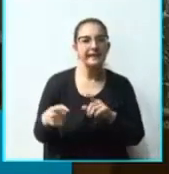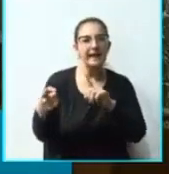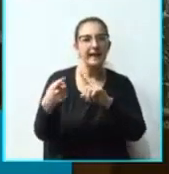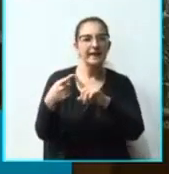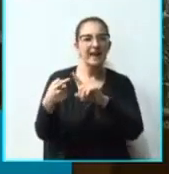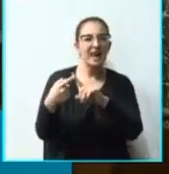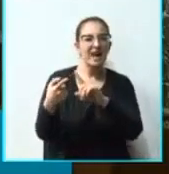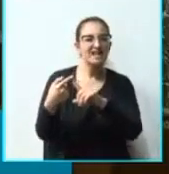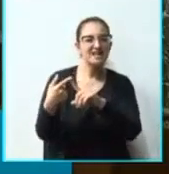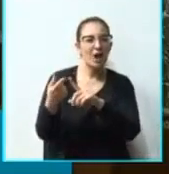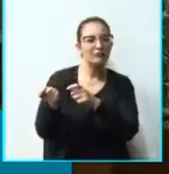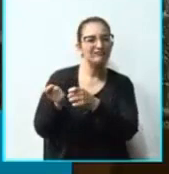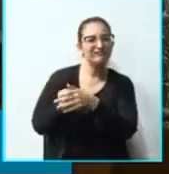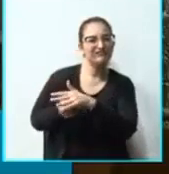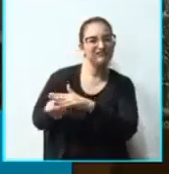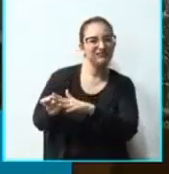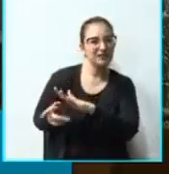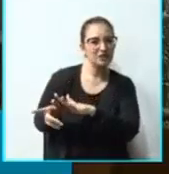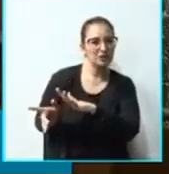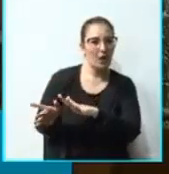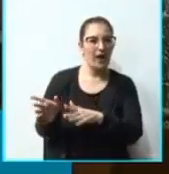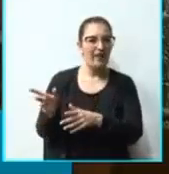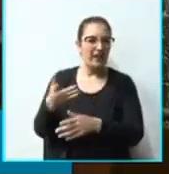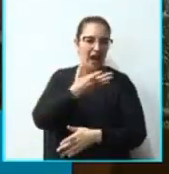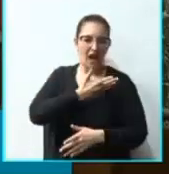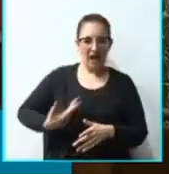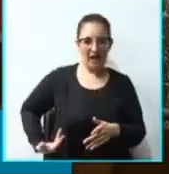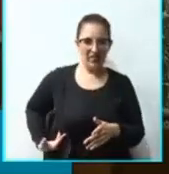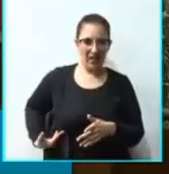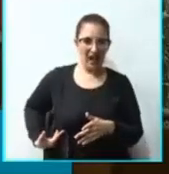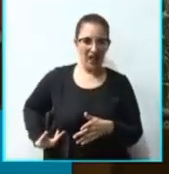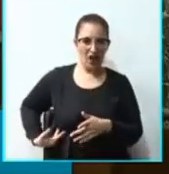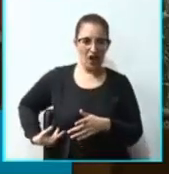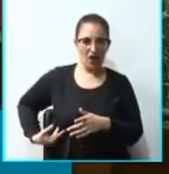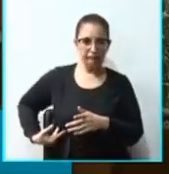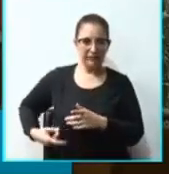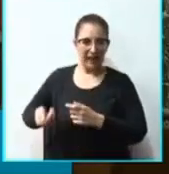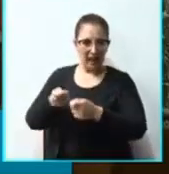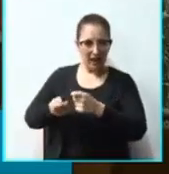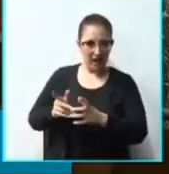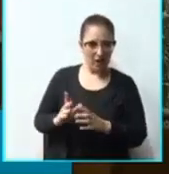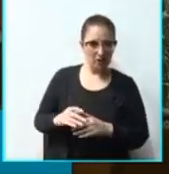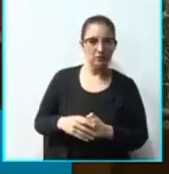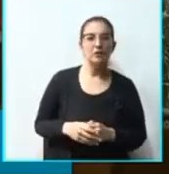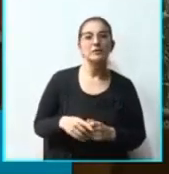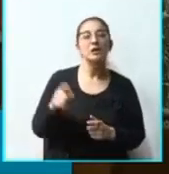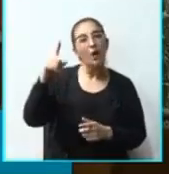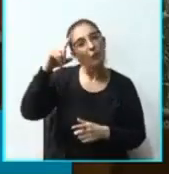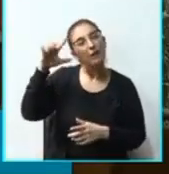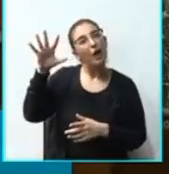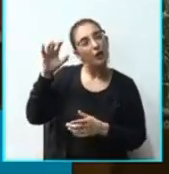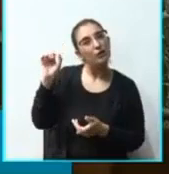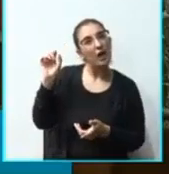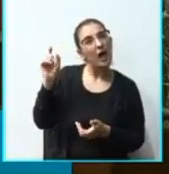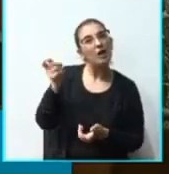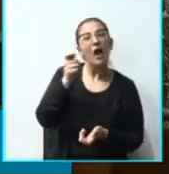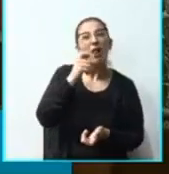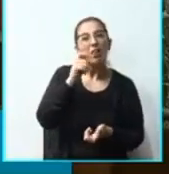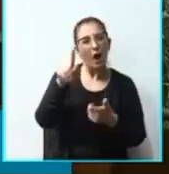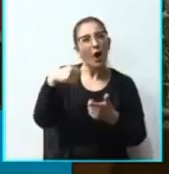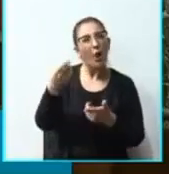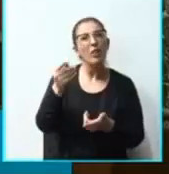perversa entre el Estado y la patria contratista. Y quiero recordar otro ejemplo que ha tenido mucha